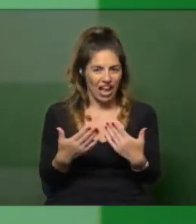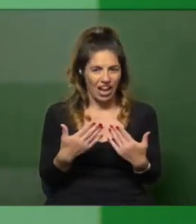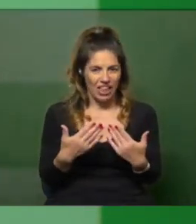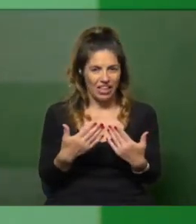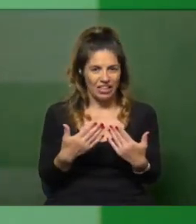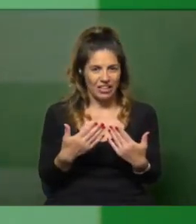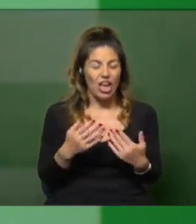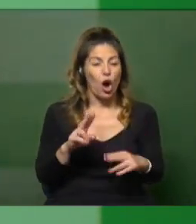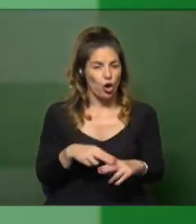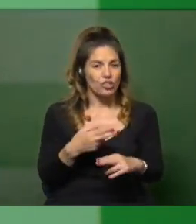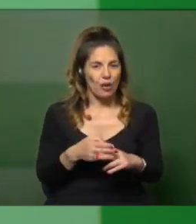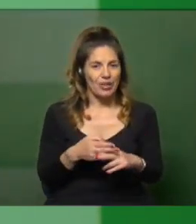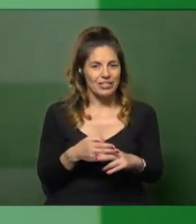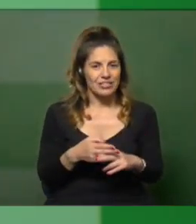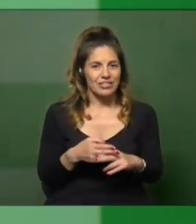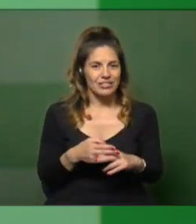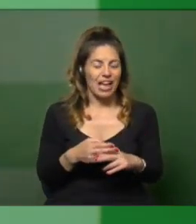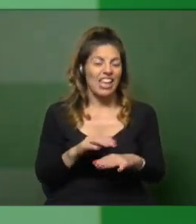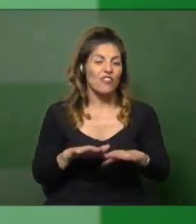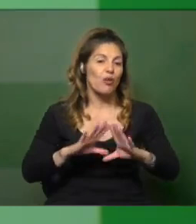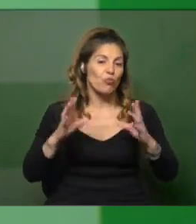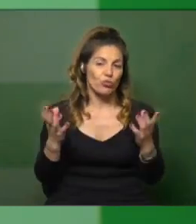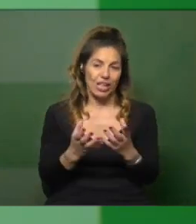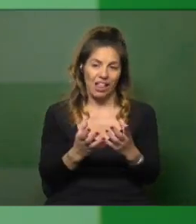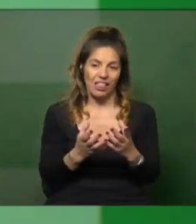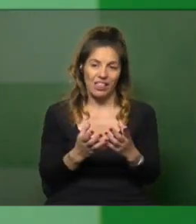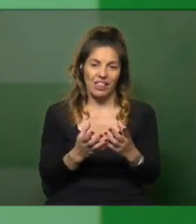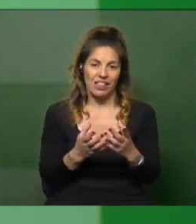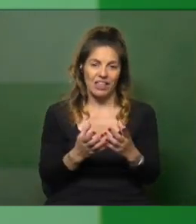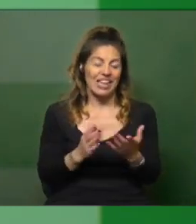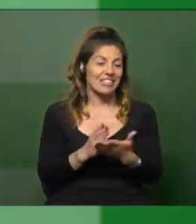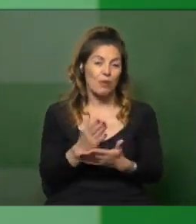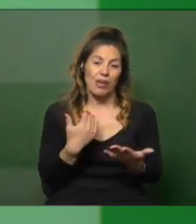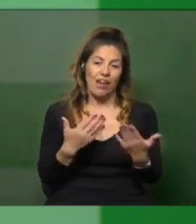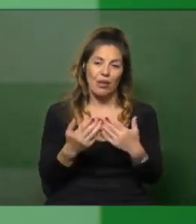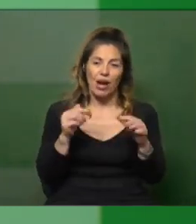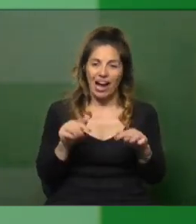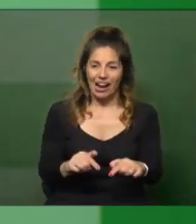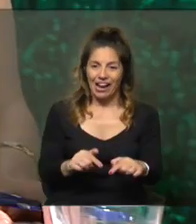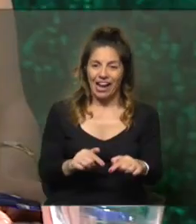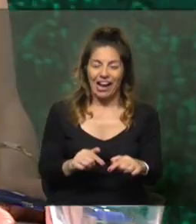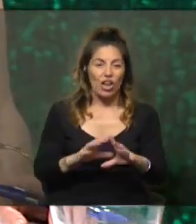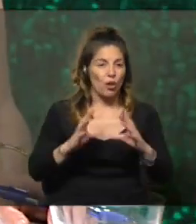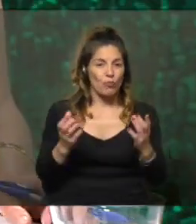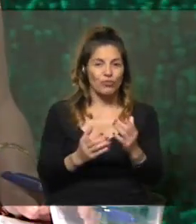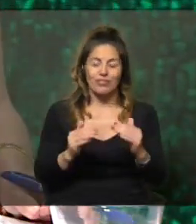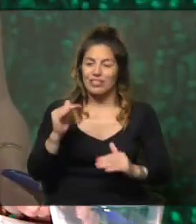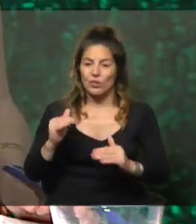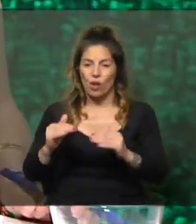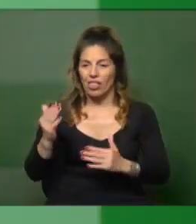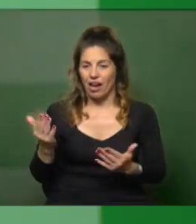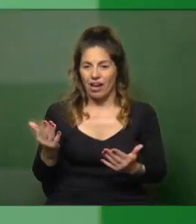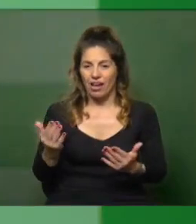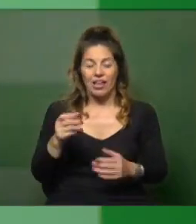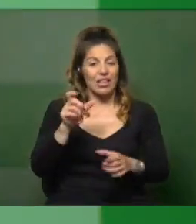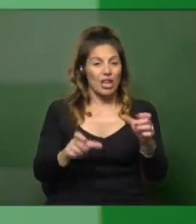pasa de vuelta la planetaria no es el tema que con con Maite siempre trabajamos aquí lo que recorre el planeta es la desigualdad y y la